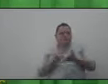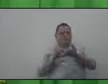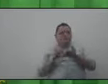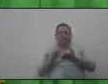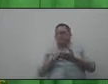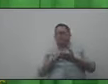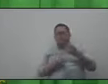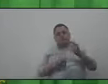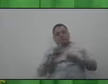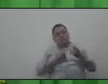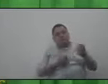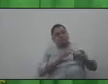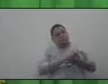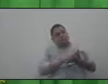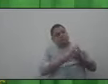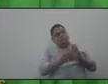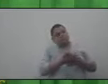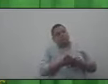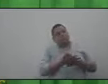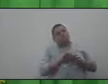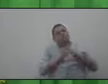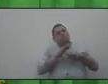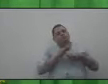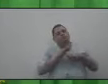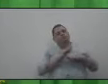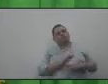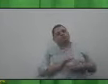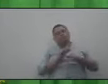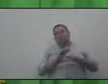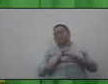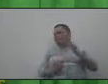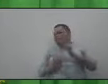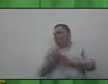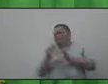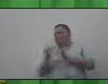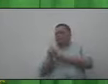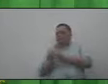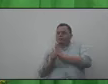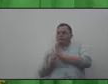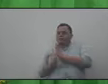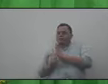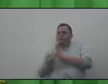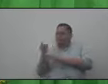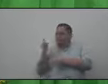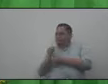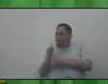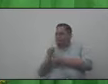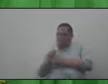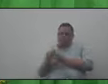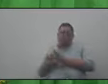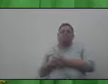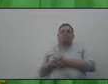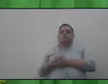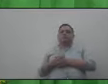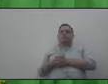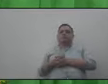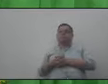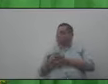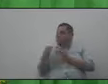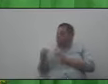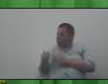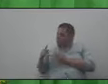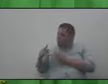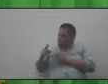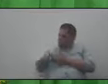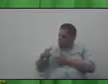las finanzas, conjuntamente con un programa de reorganización institucional que viene cumpliendo y ya el